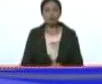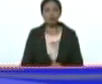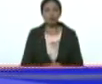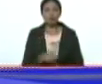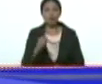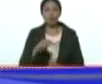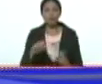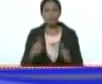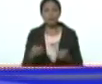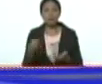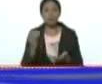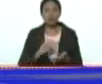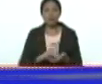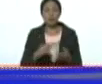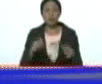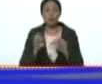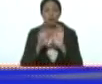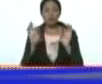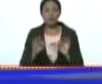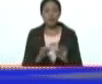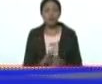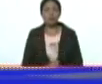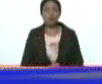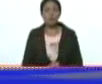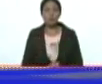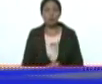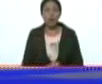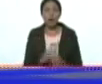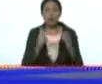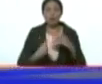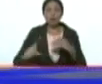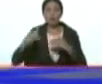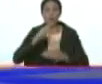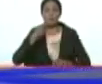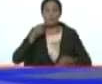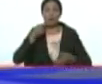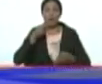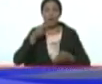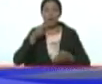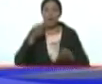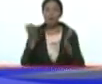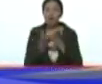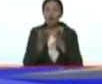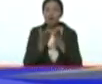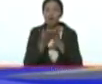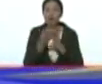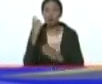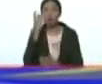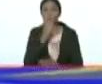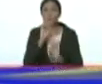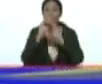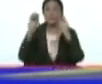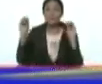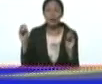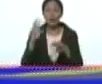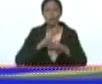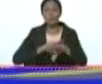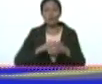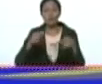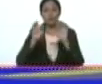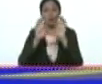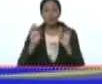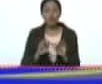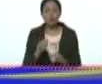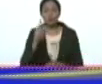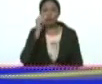iniciar los posgrados de oftalmología. Así que le hago un llamado a todos los médicos y